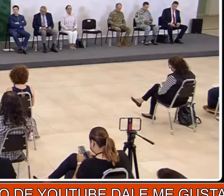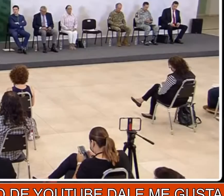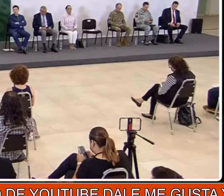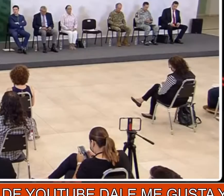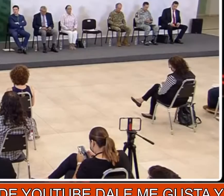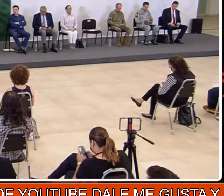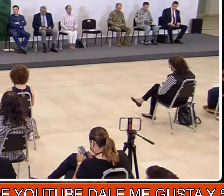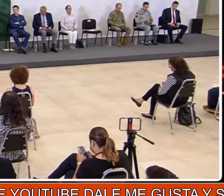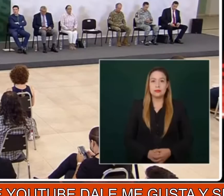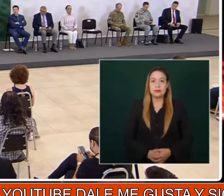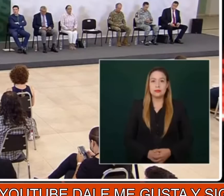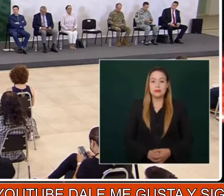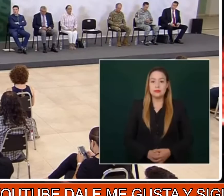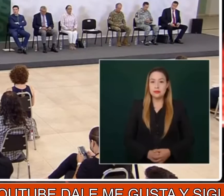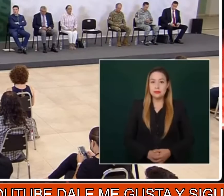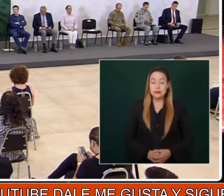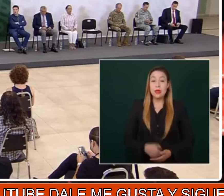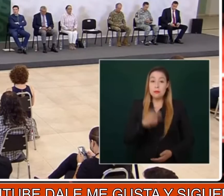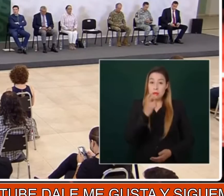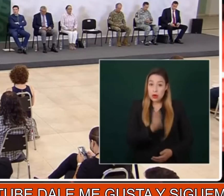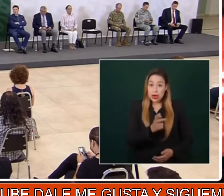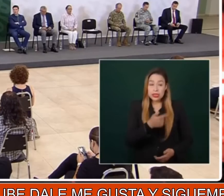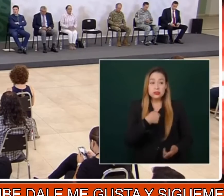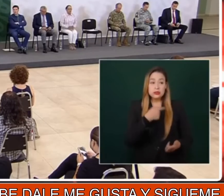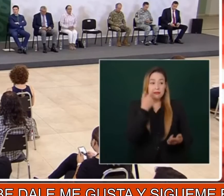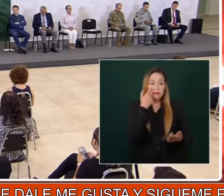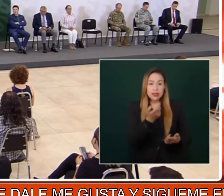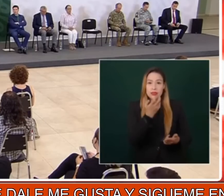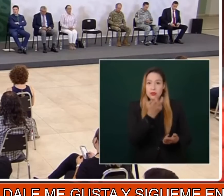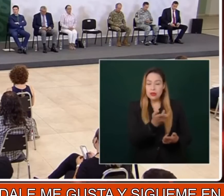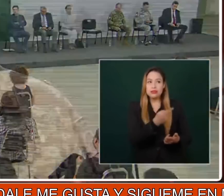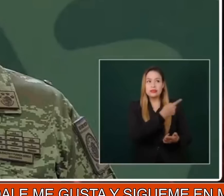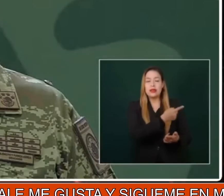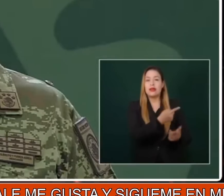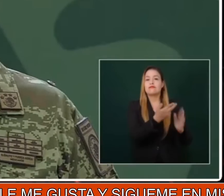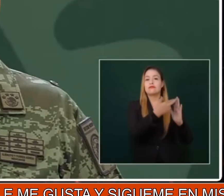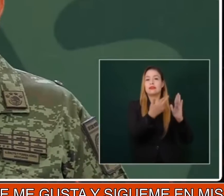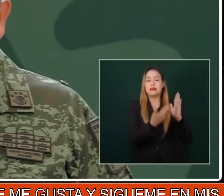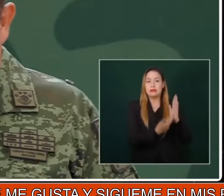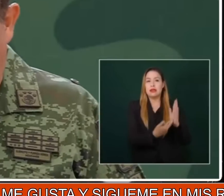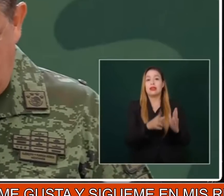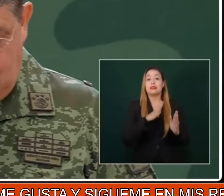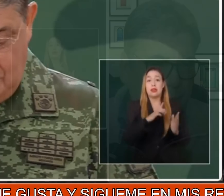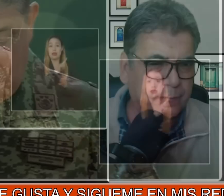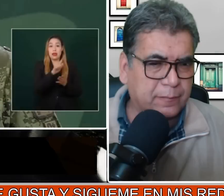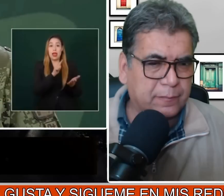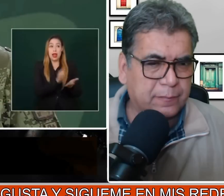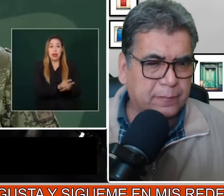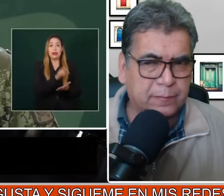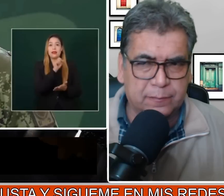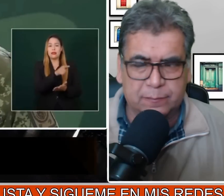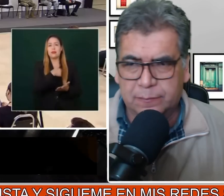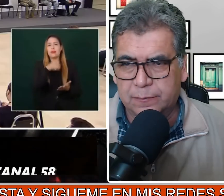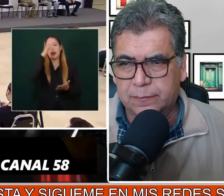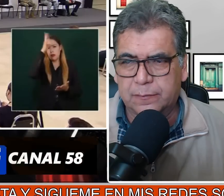que precisamente aplicando esta directiva del señor presidente y la ley Nacional de Uso de la